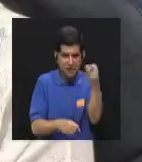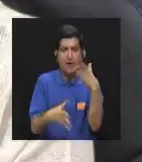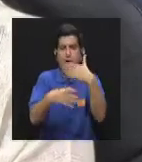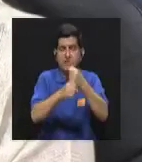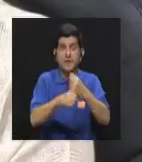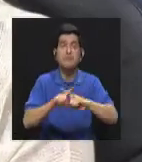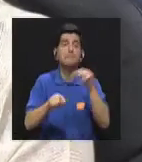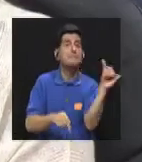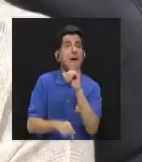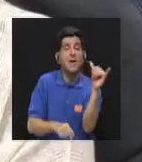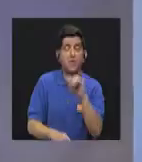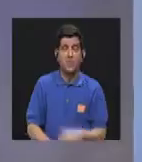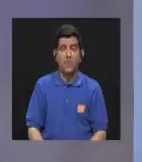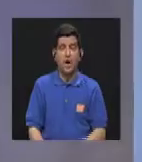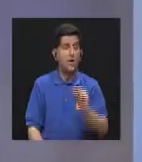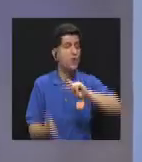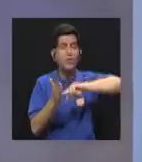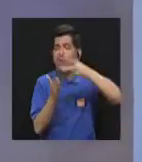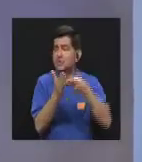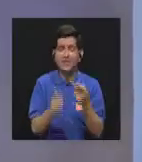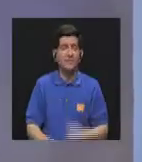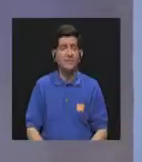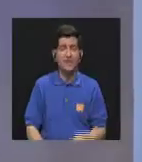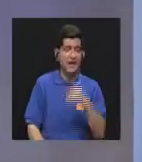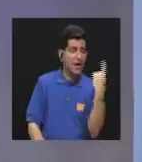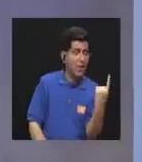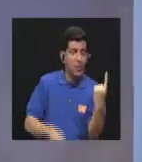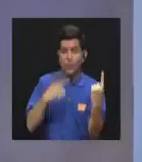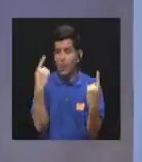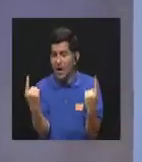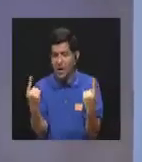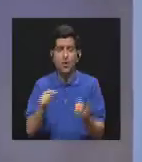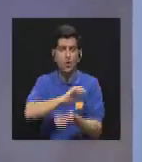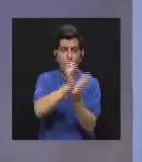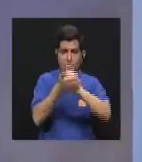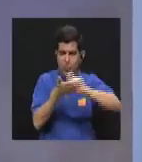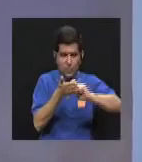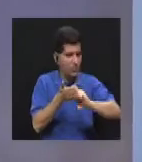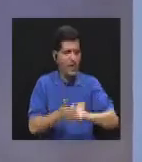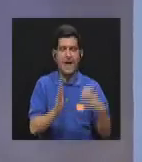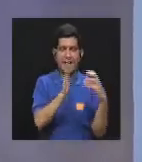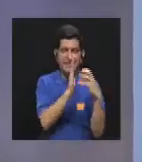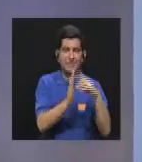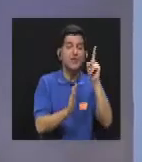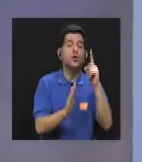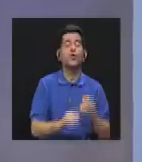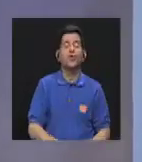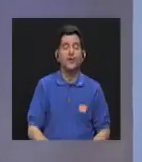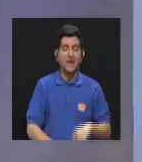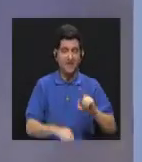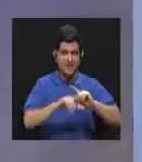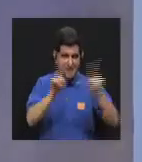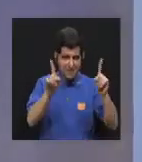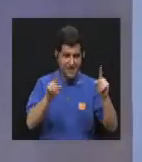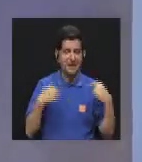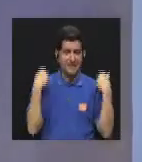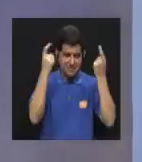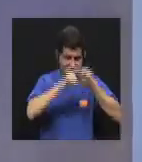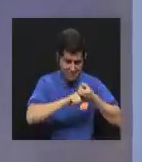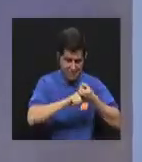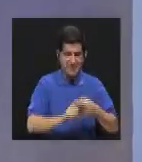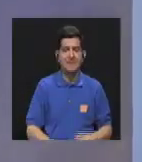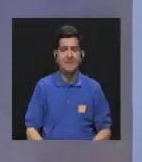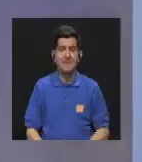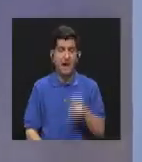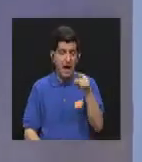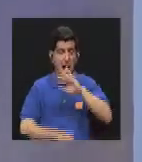caso. Pero también que no es que uno es la traducción del otro, porque en español trabajamos un guión para contar la historia, qué fue lo que pasó,